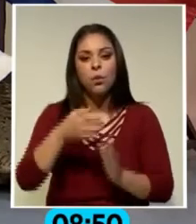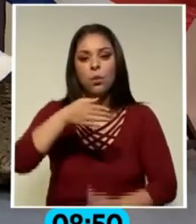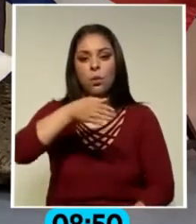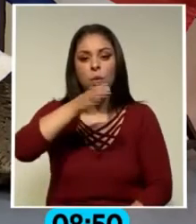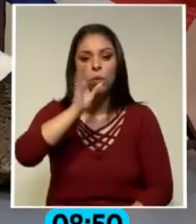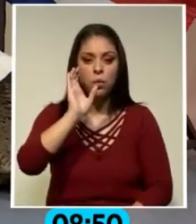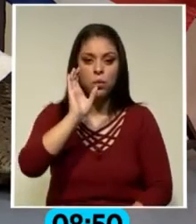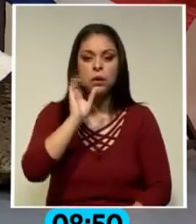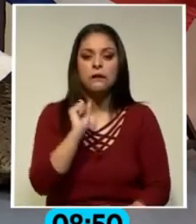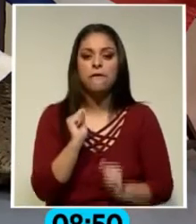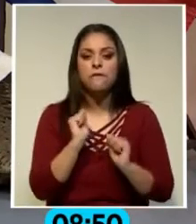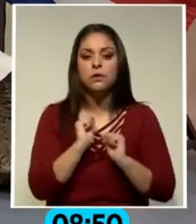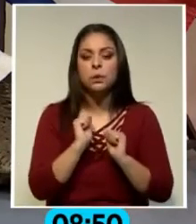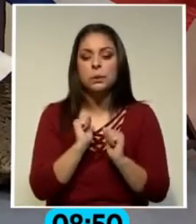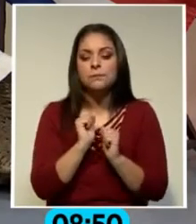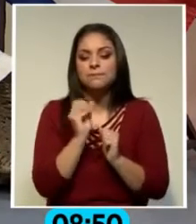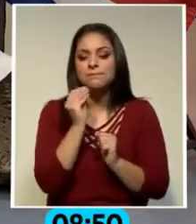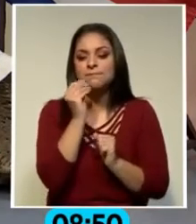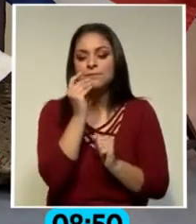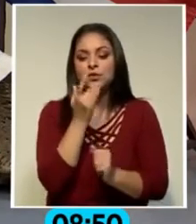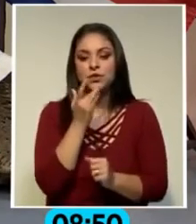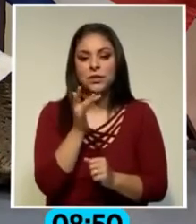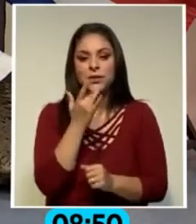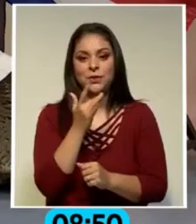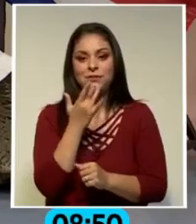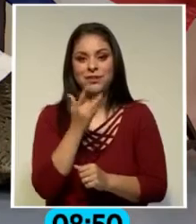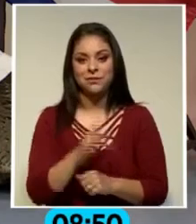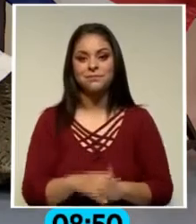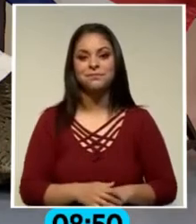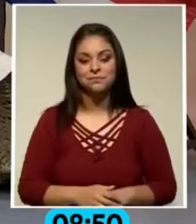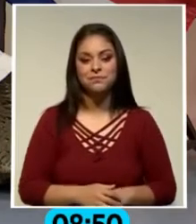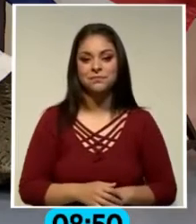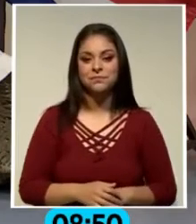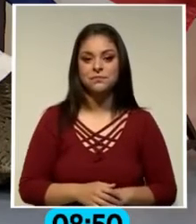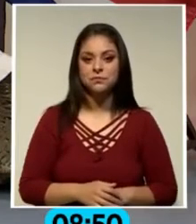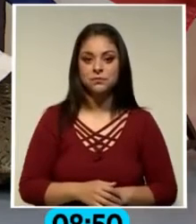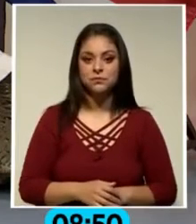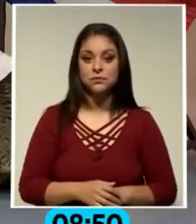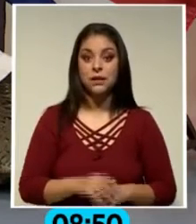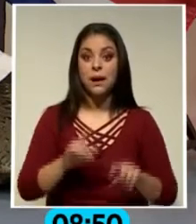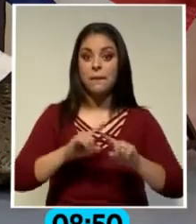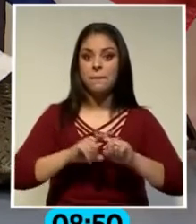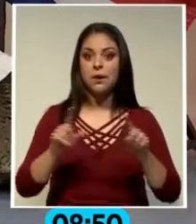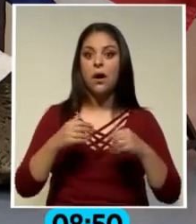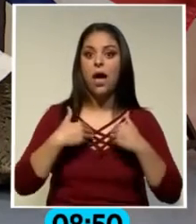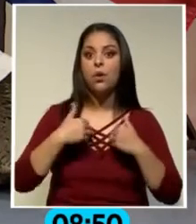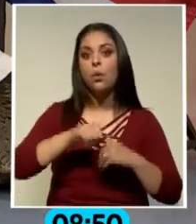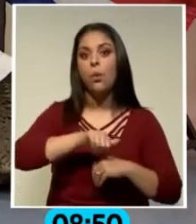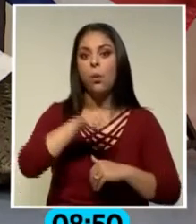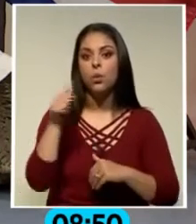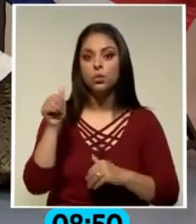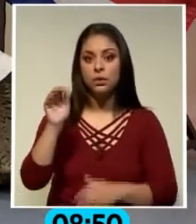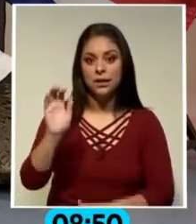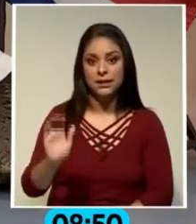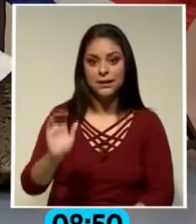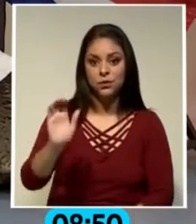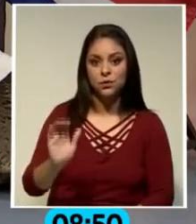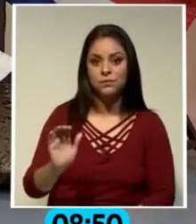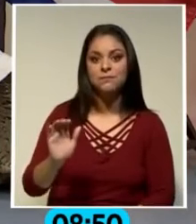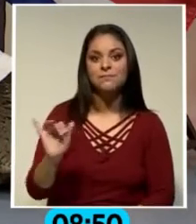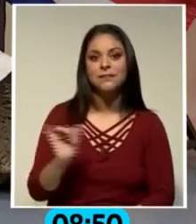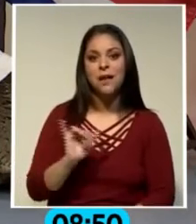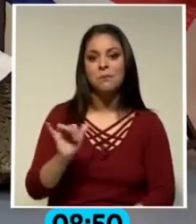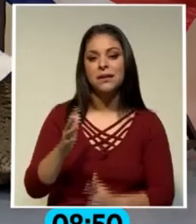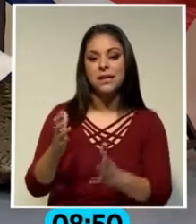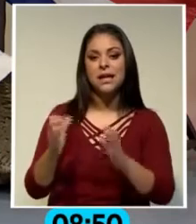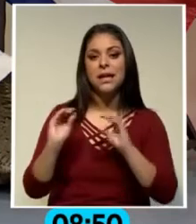como frito. Uy, qué rico, qué rico. Niña Gwen, ¿sí? Pero tenemos otro niño. También, gracias por enseñarnos.